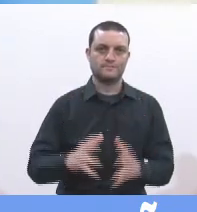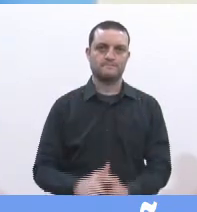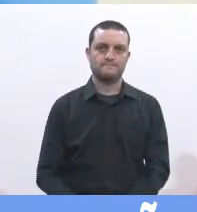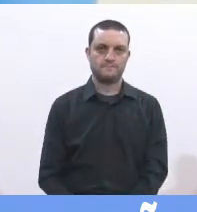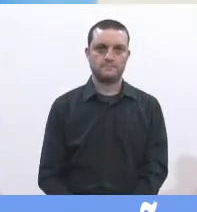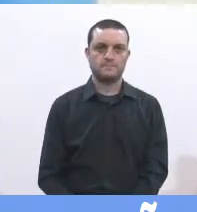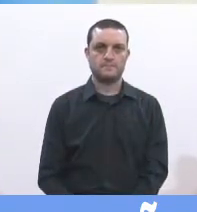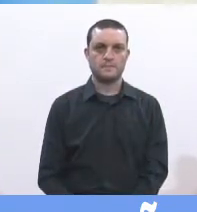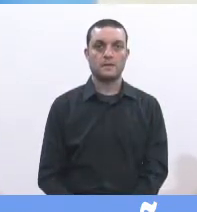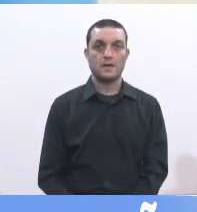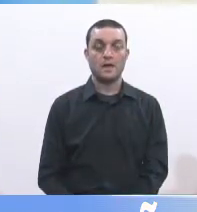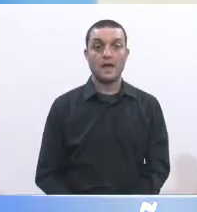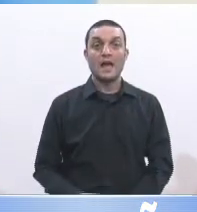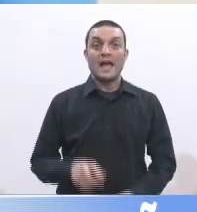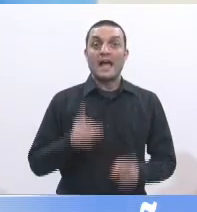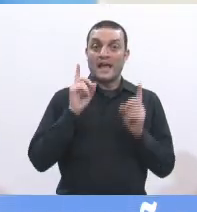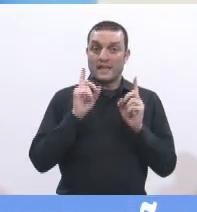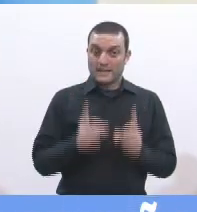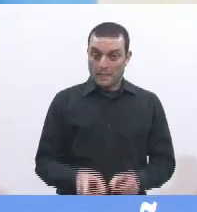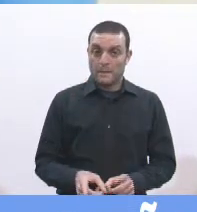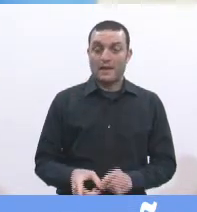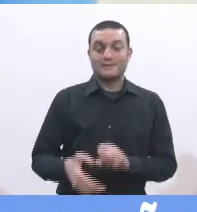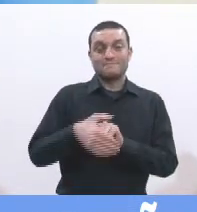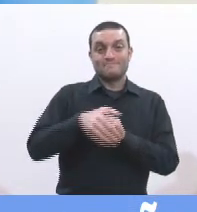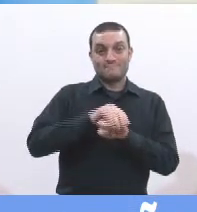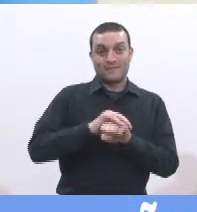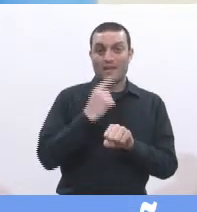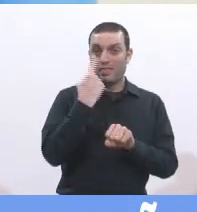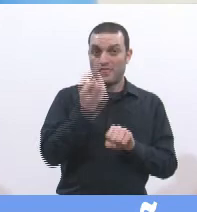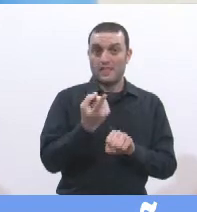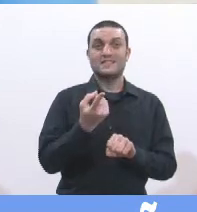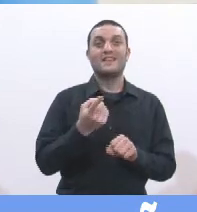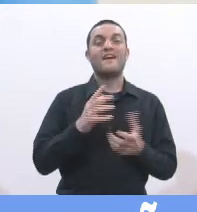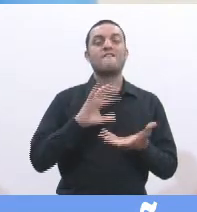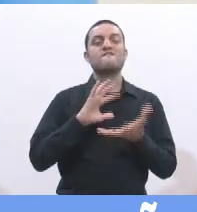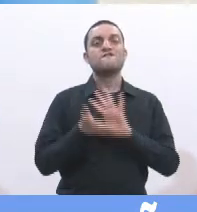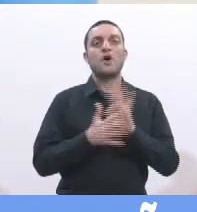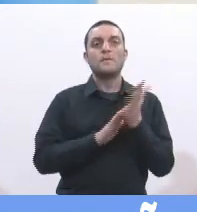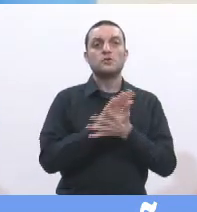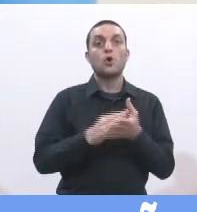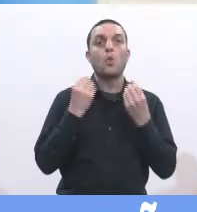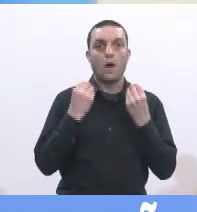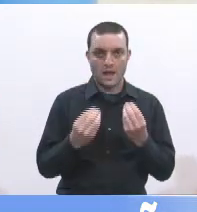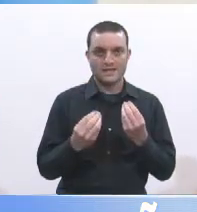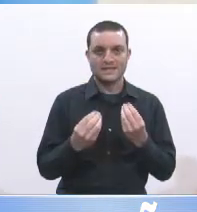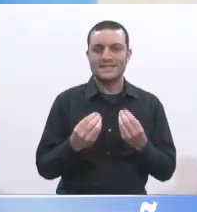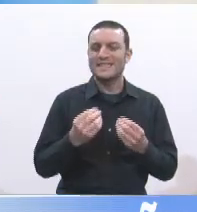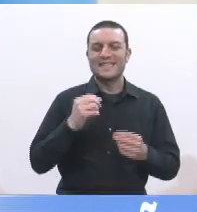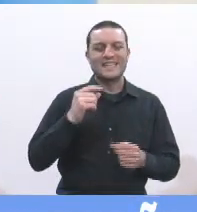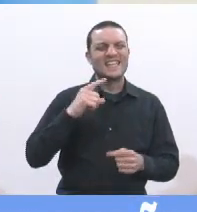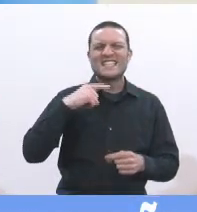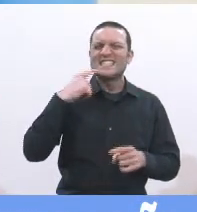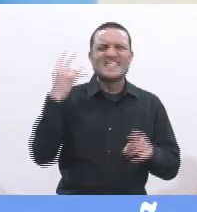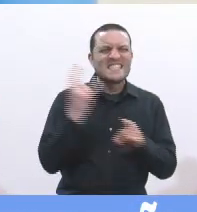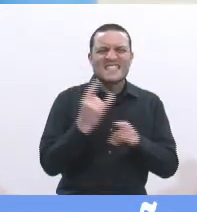hace por los caminos institucionales, respetando la Constitución, respetando el Estado de Derecho y poniendo